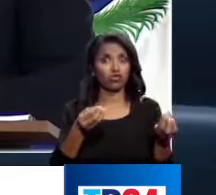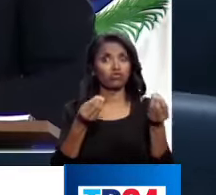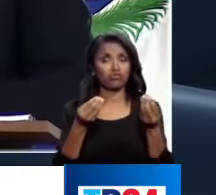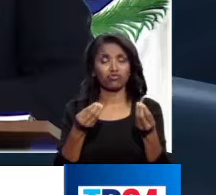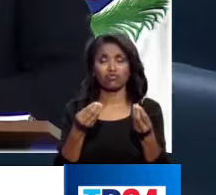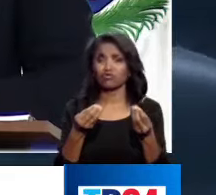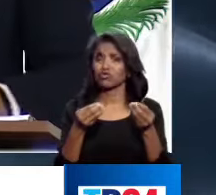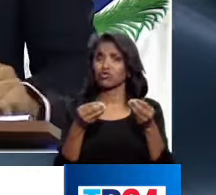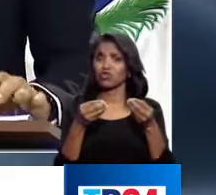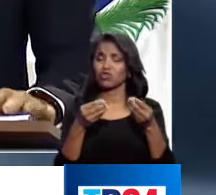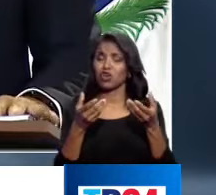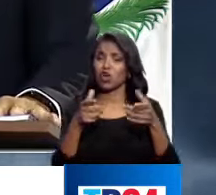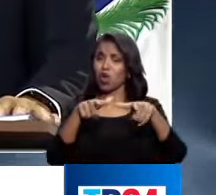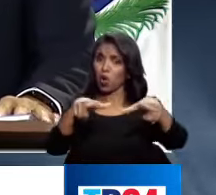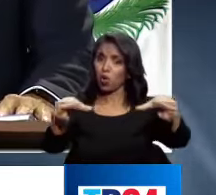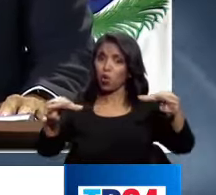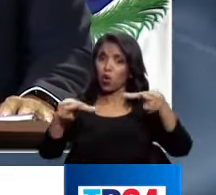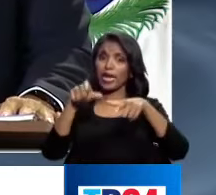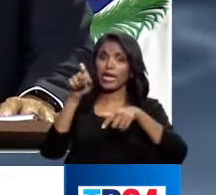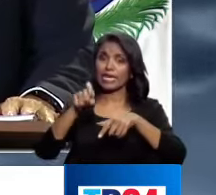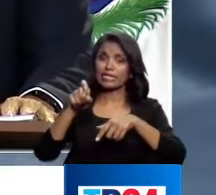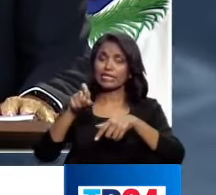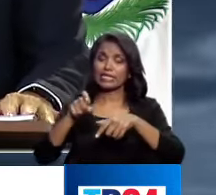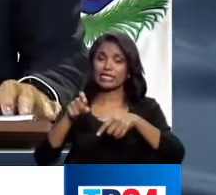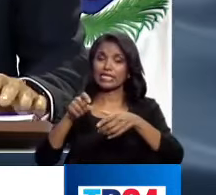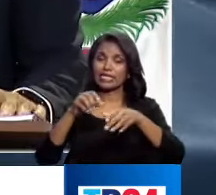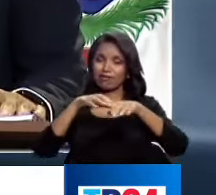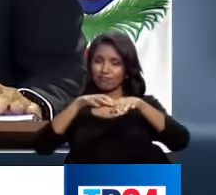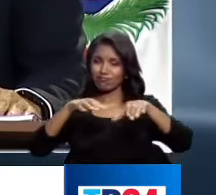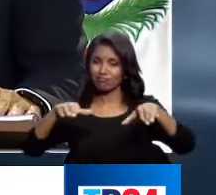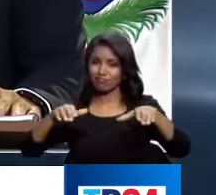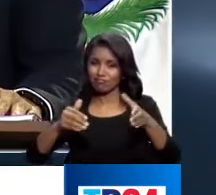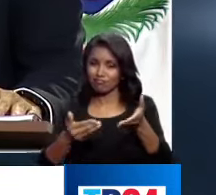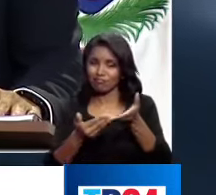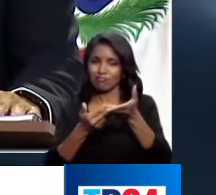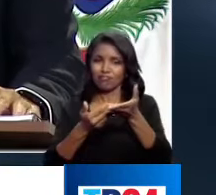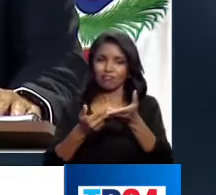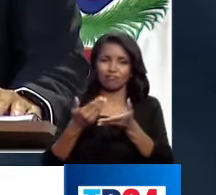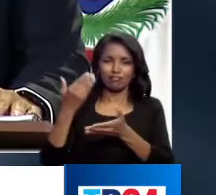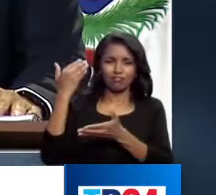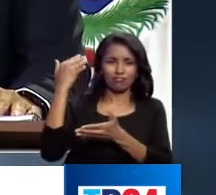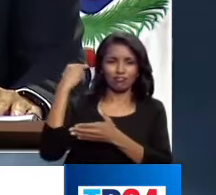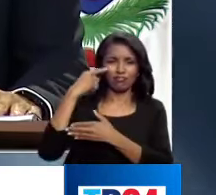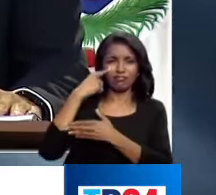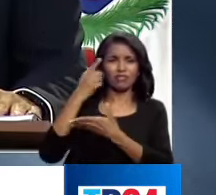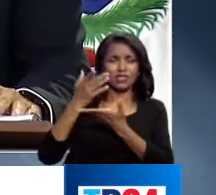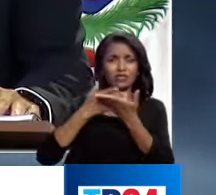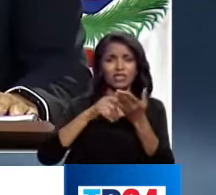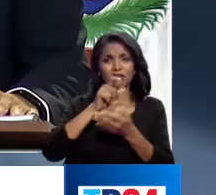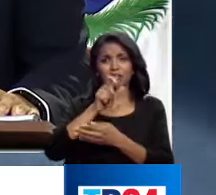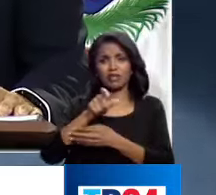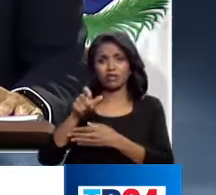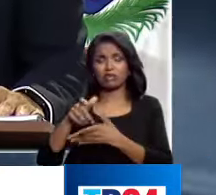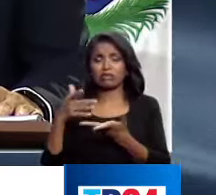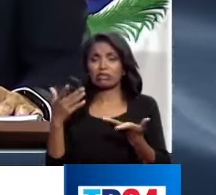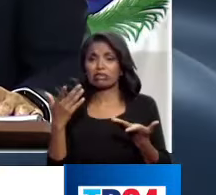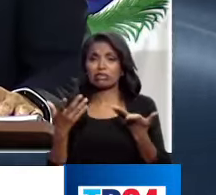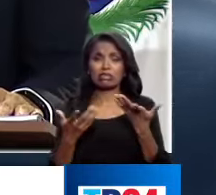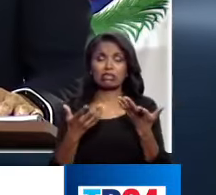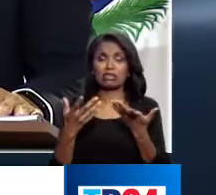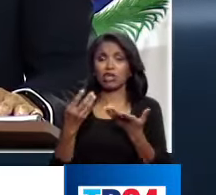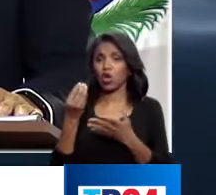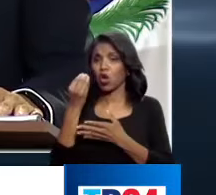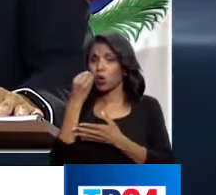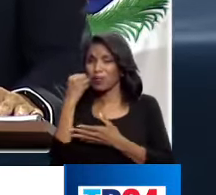conectividad y lo veíamos en las pasadas protestas a finales del año pasado cuando varios sectores del país se quedaron precisamente sin suministro por